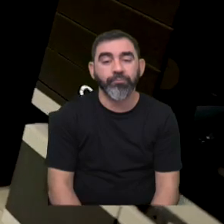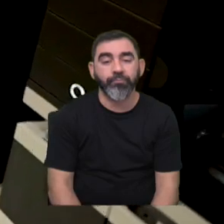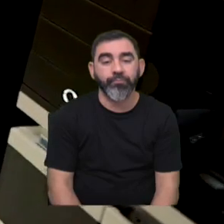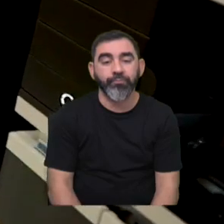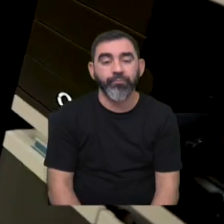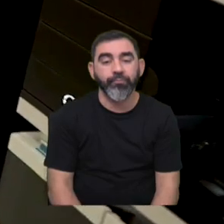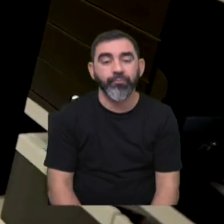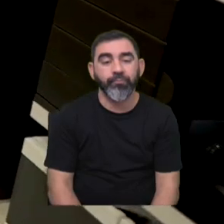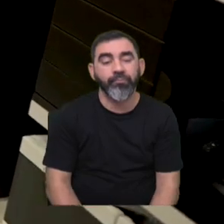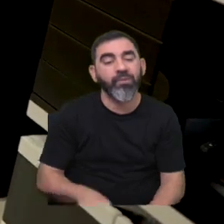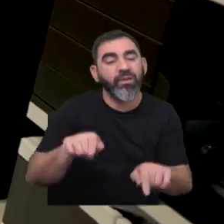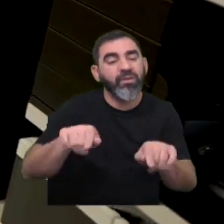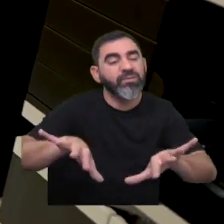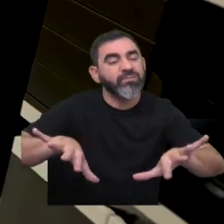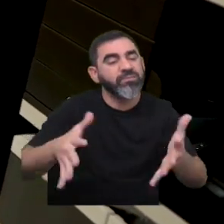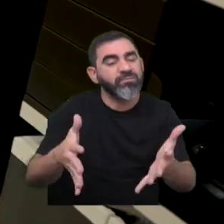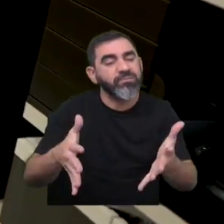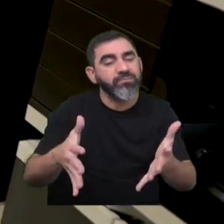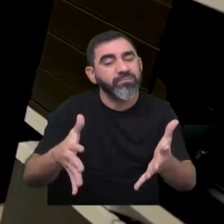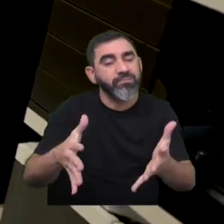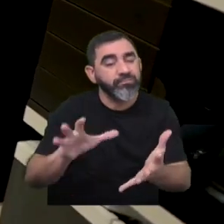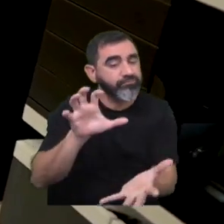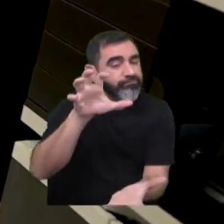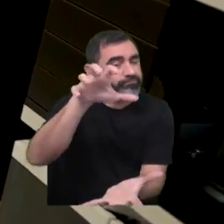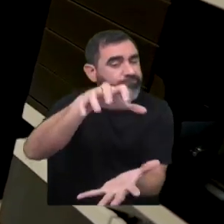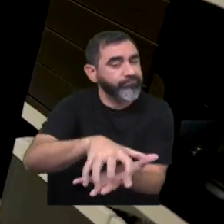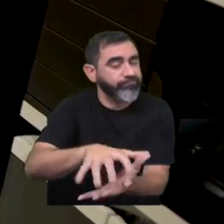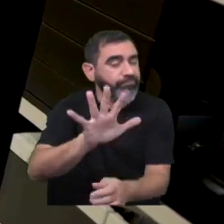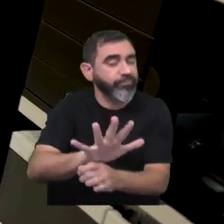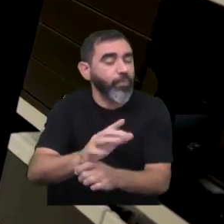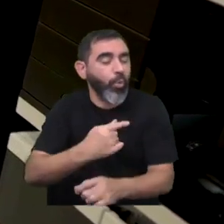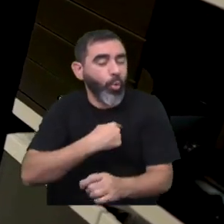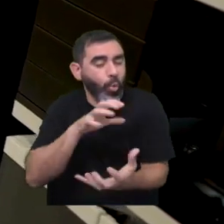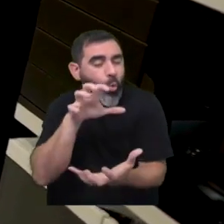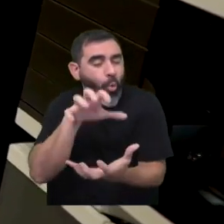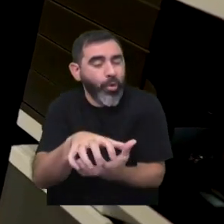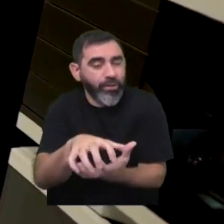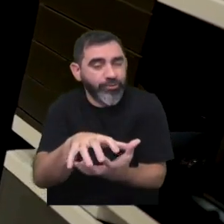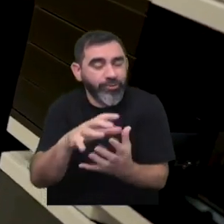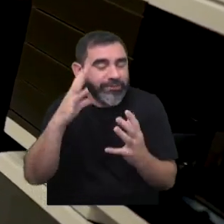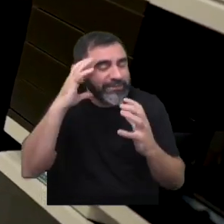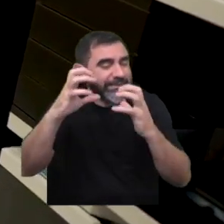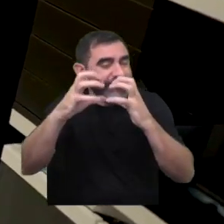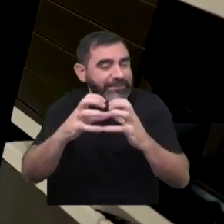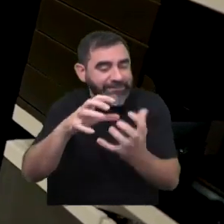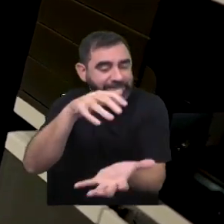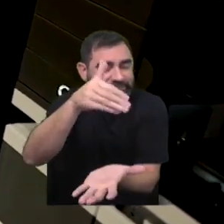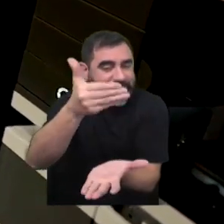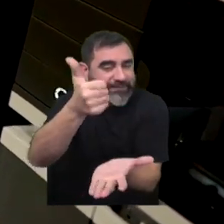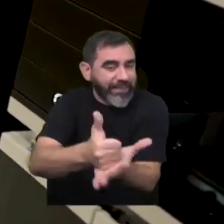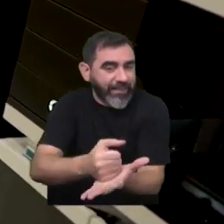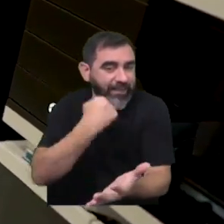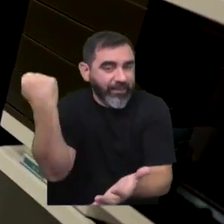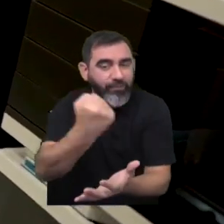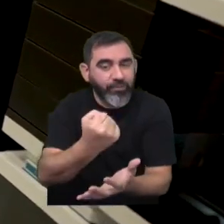Rafael, ¿esto es el corazón del país, el santuario del país o el cerebro? Bueno, este es uno de los lugares,